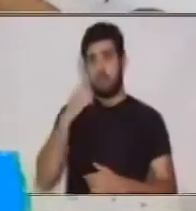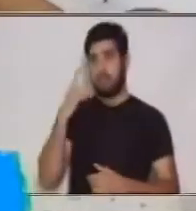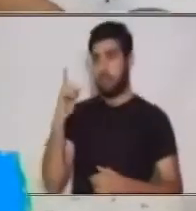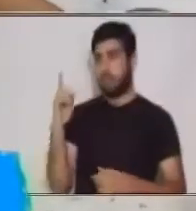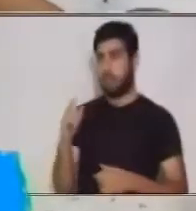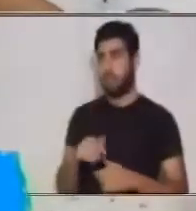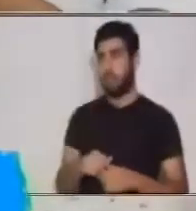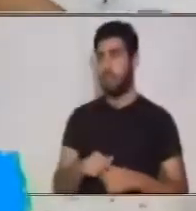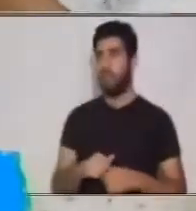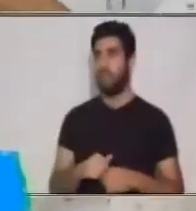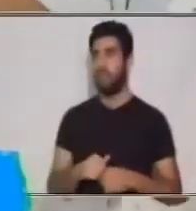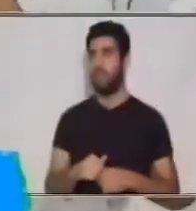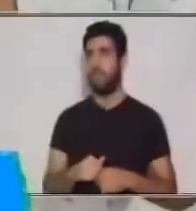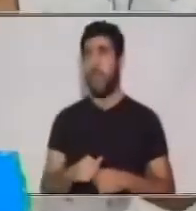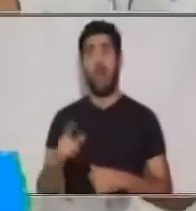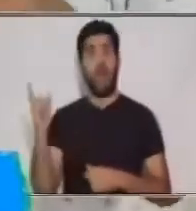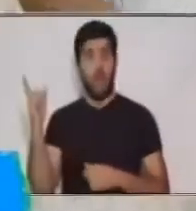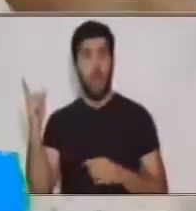congruentes o no.